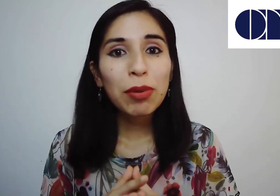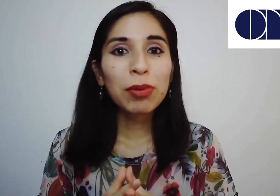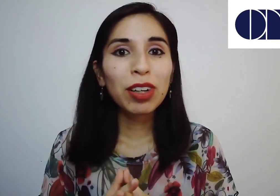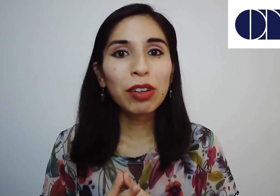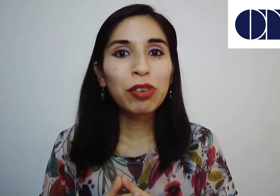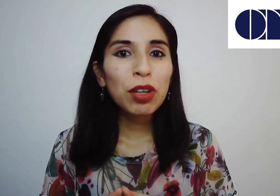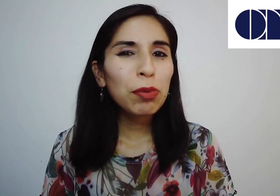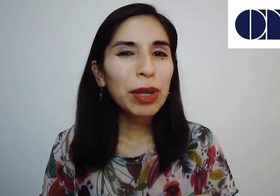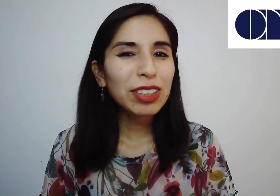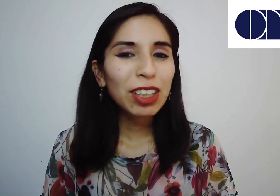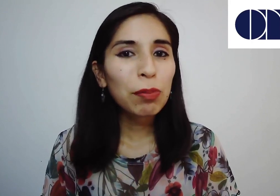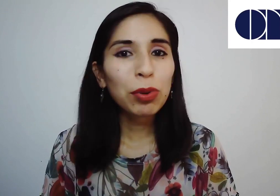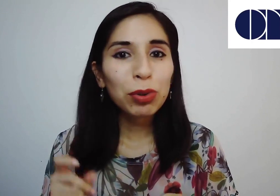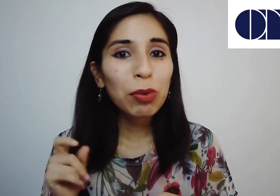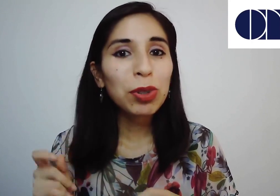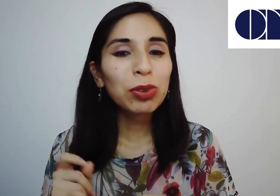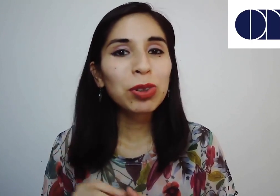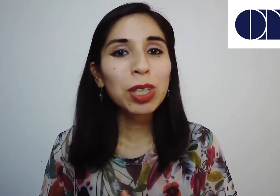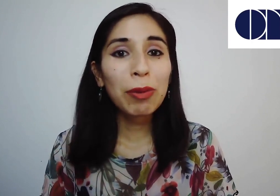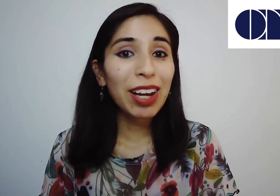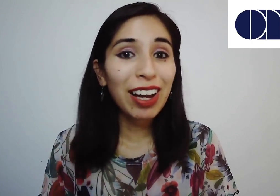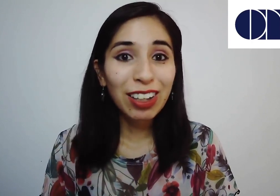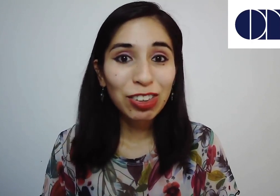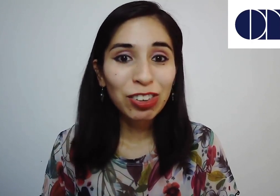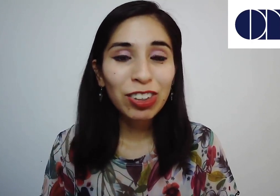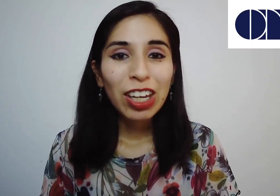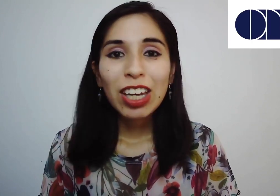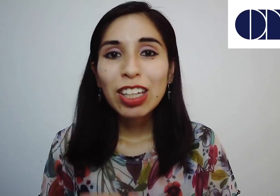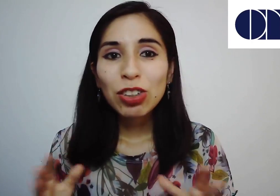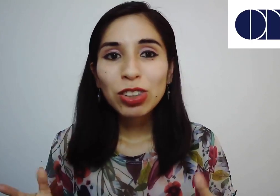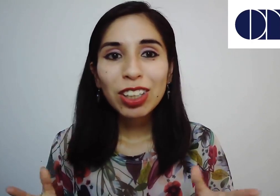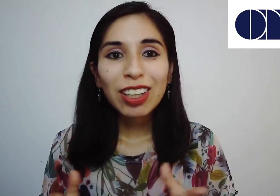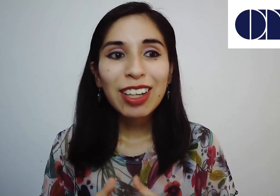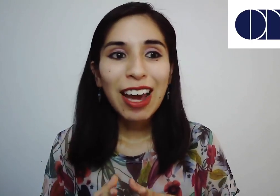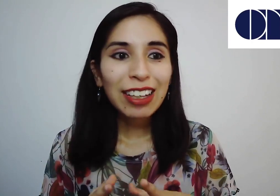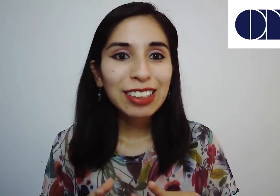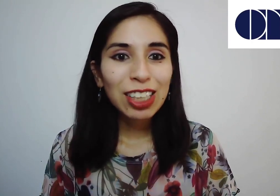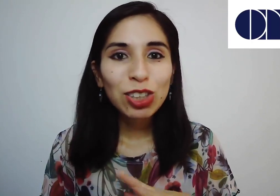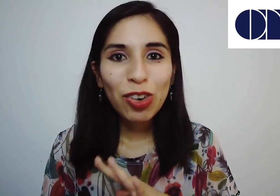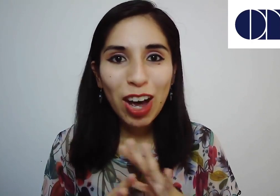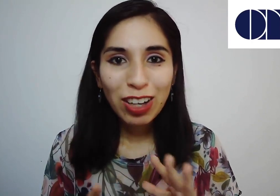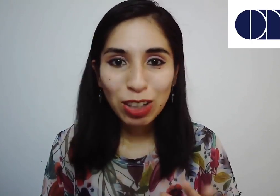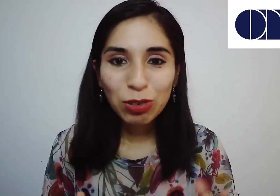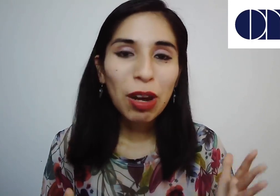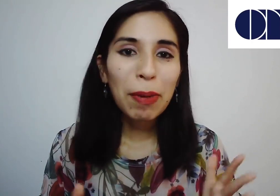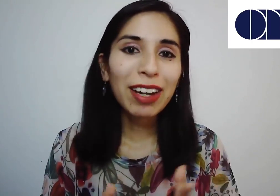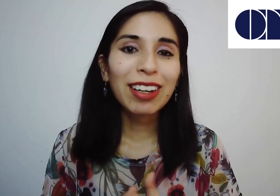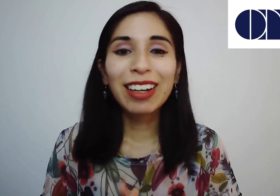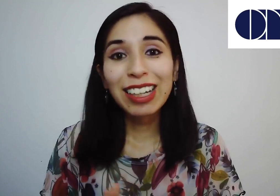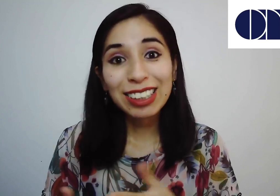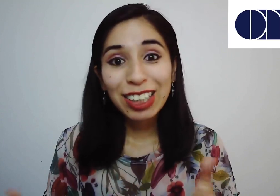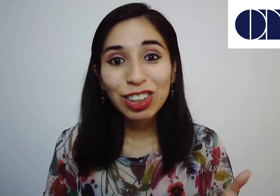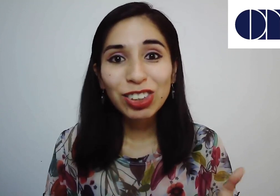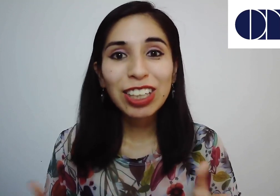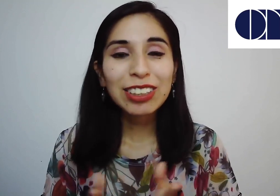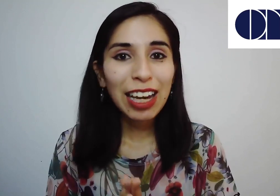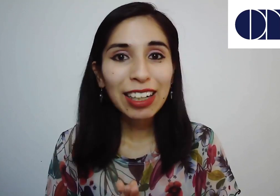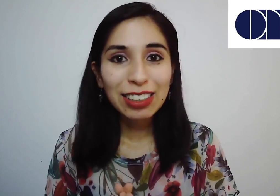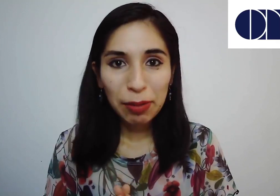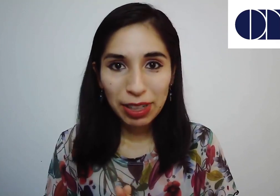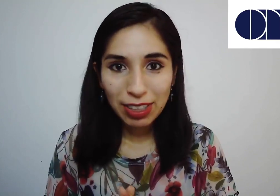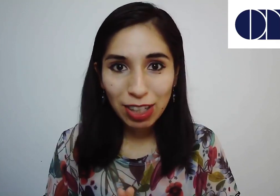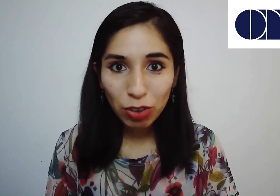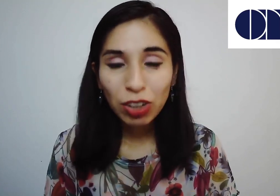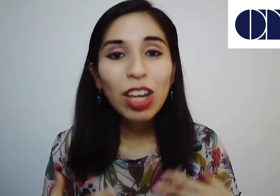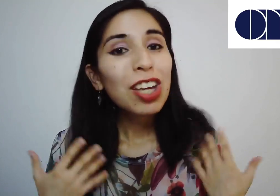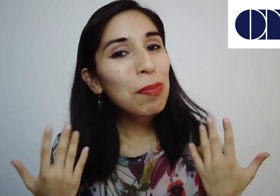facebook facebook parece que por unos minutos se había caído y no se tenía acceso a ninguna página gracias a dios ya se ha